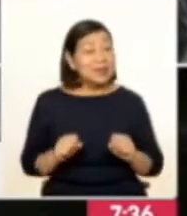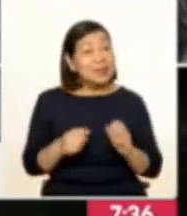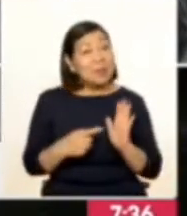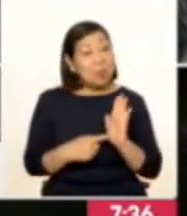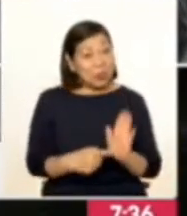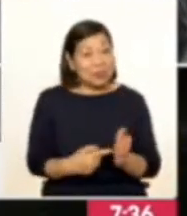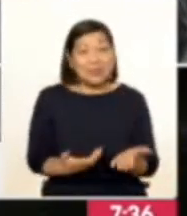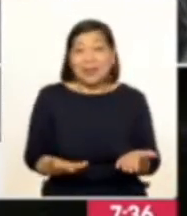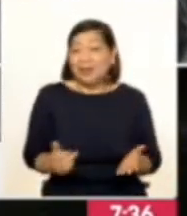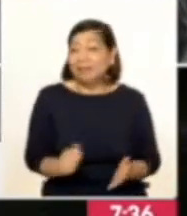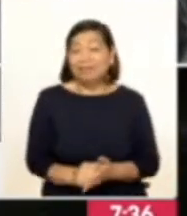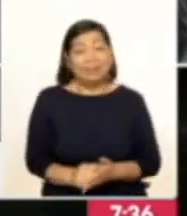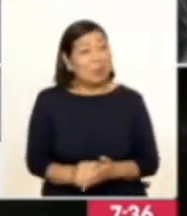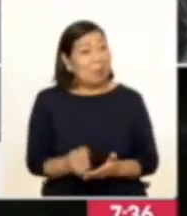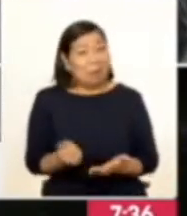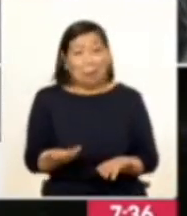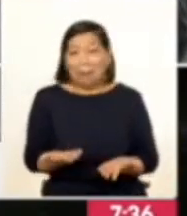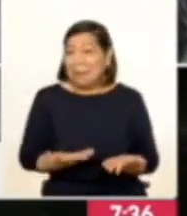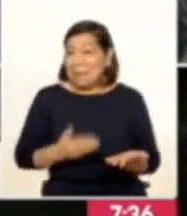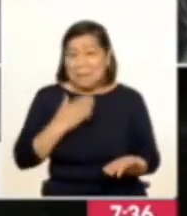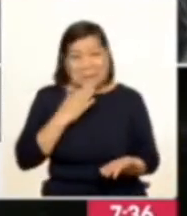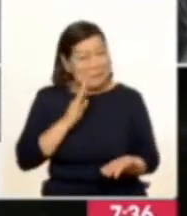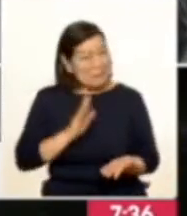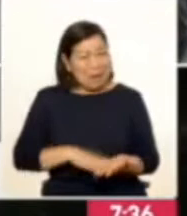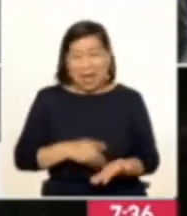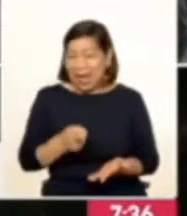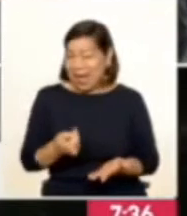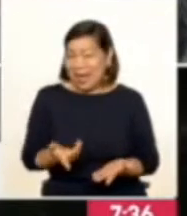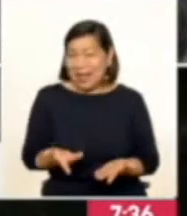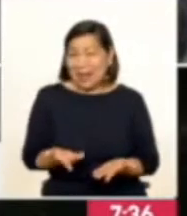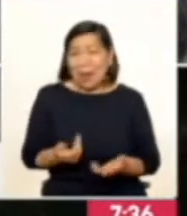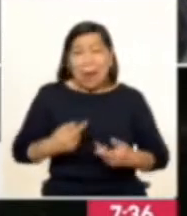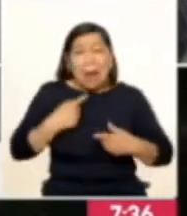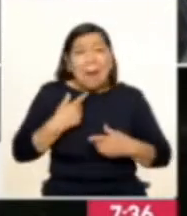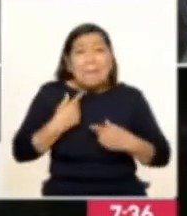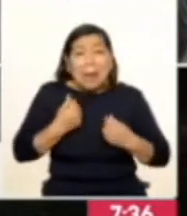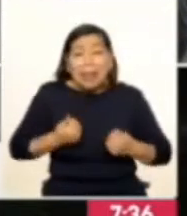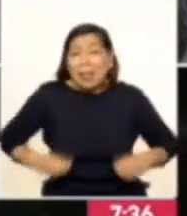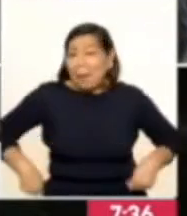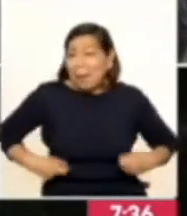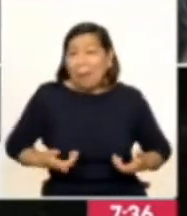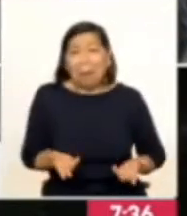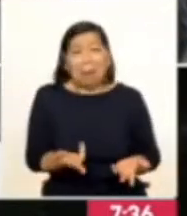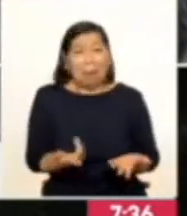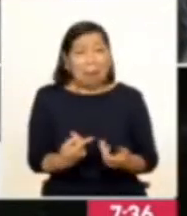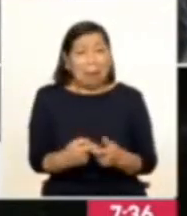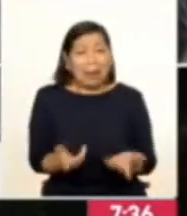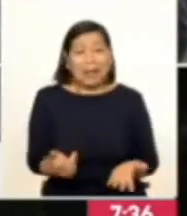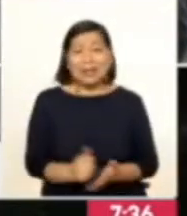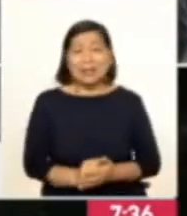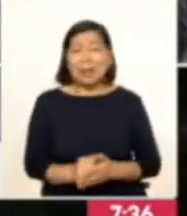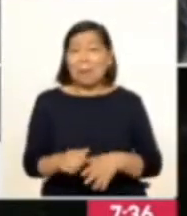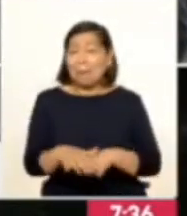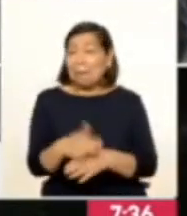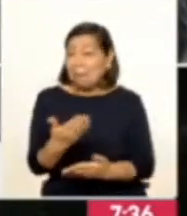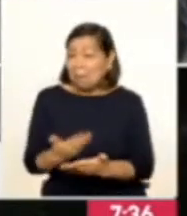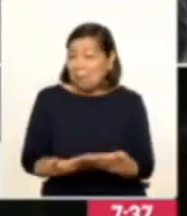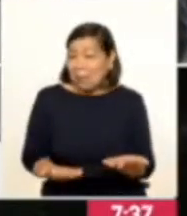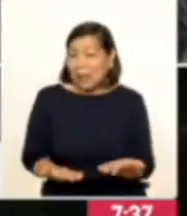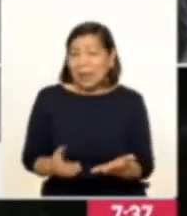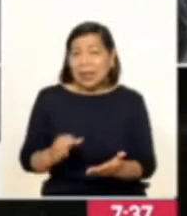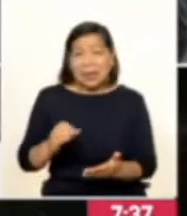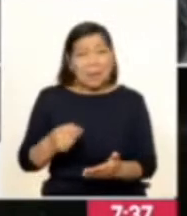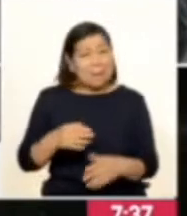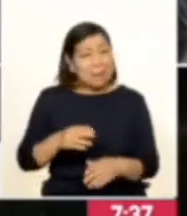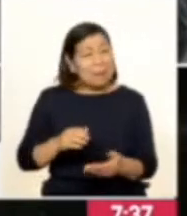hay presuntos delitos que se han cometido No desde malversación hasta todas las responsabilidades administrativas civiles